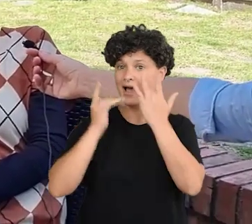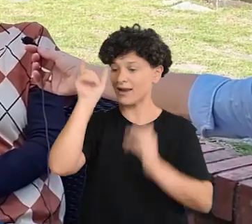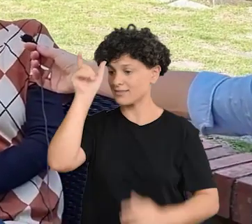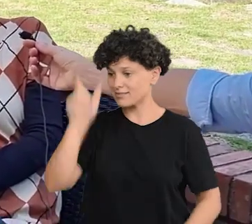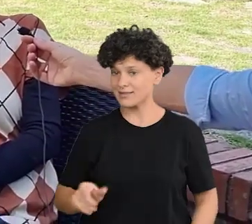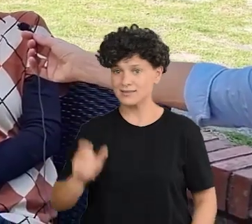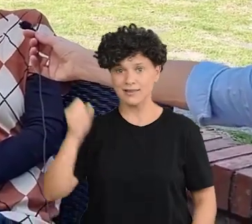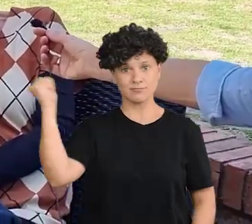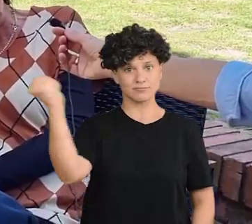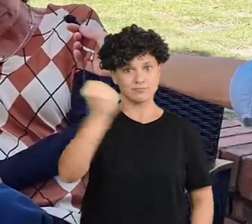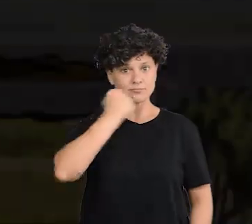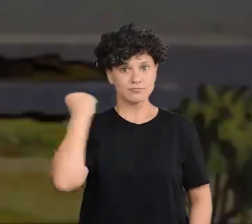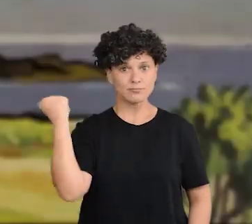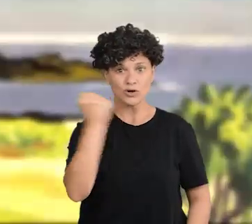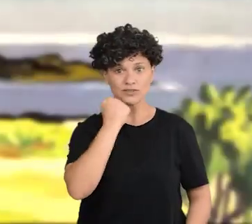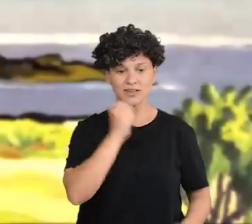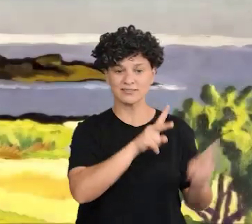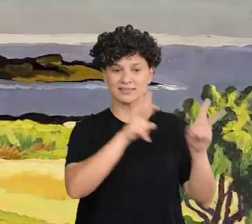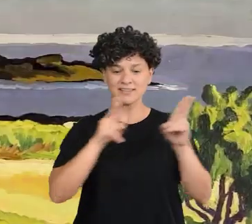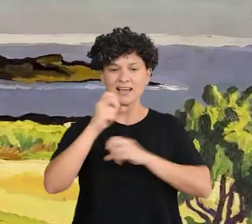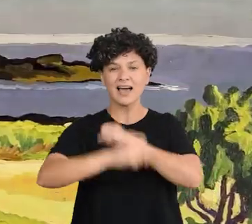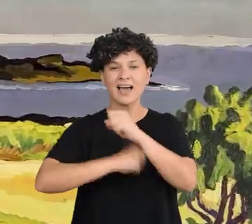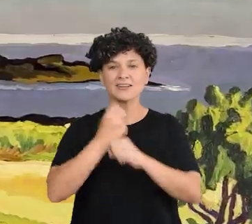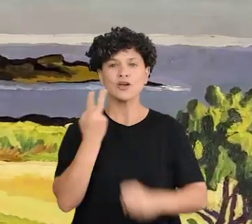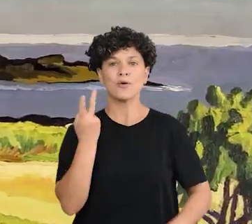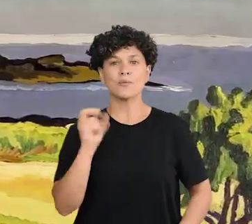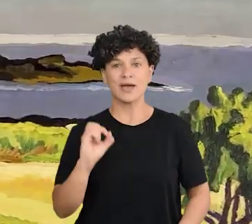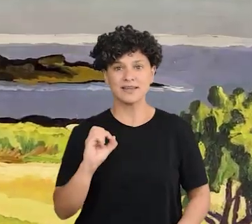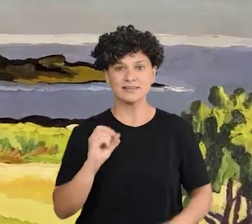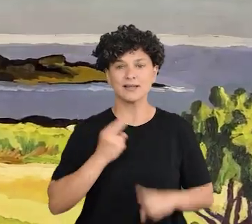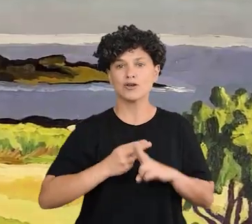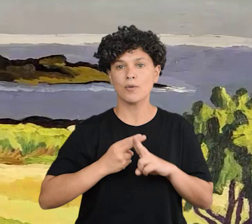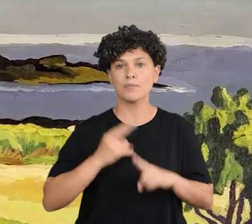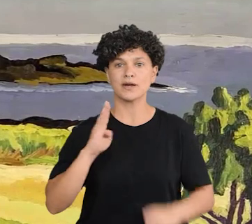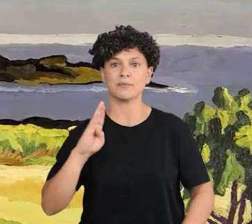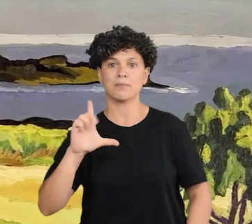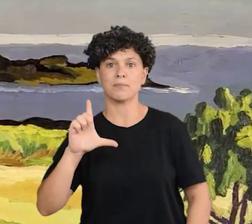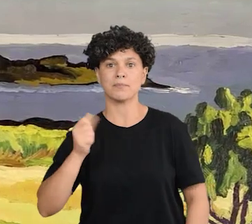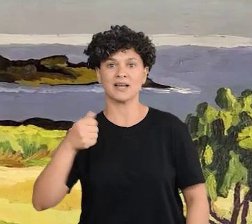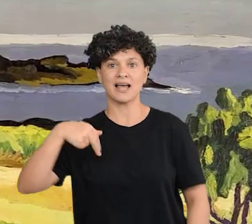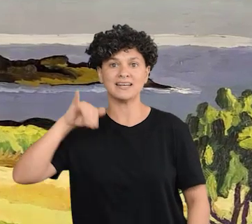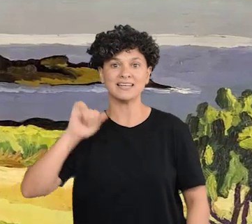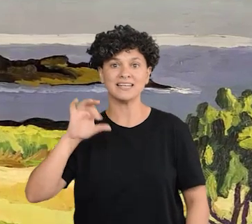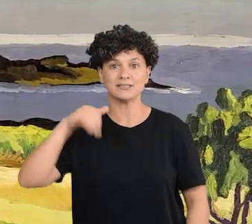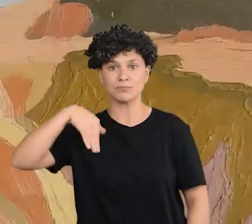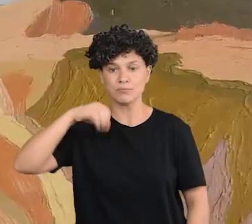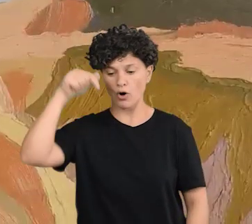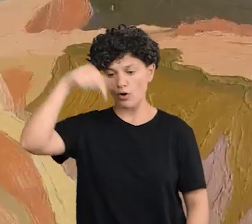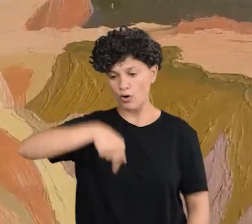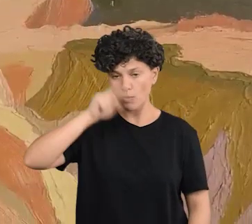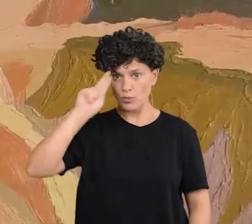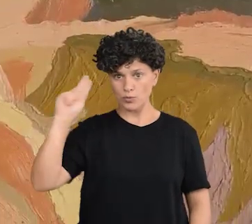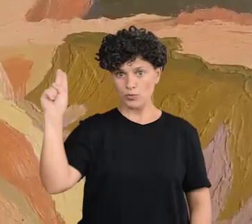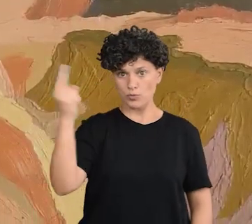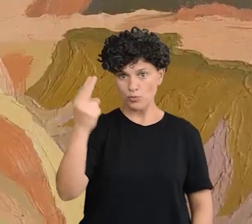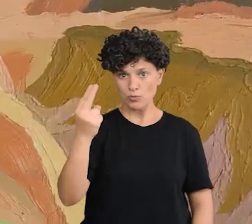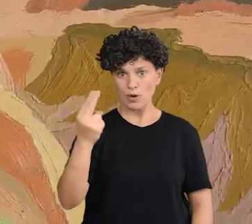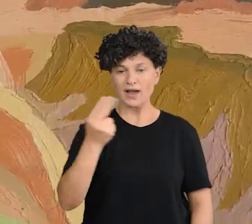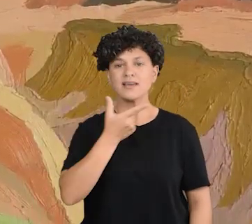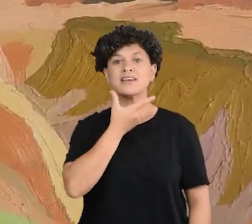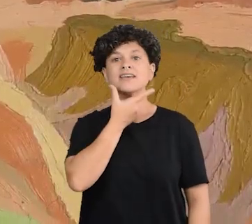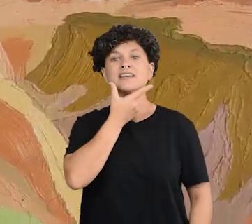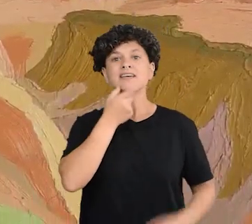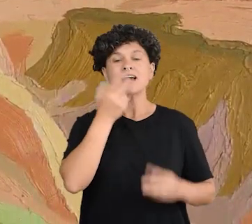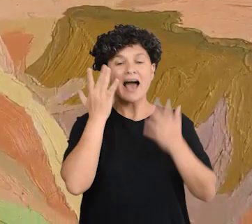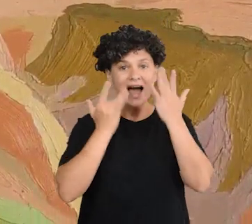puntales de lo que se llama en los años 20 el planismo en Uruguay, una